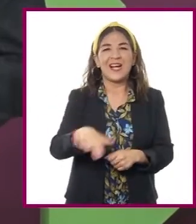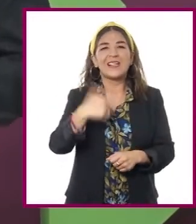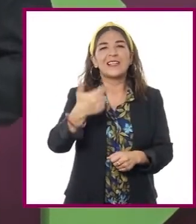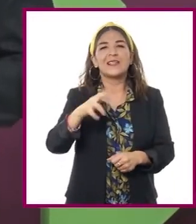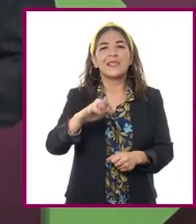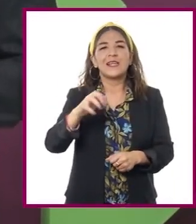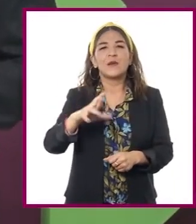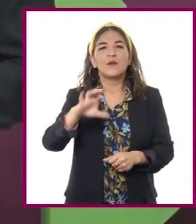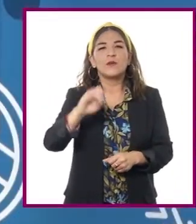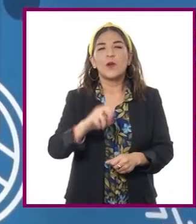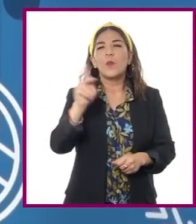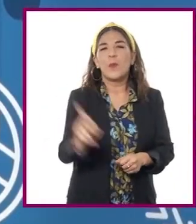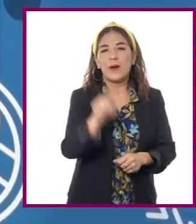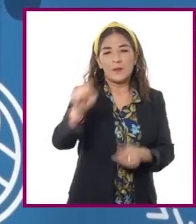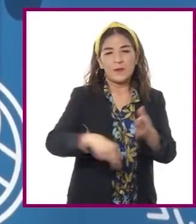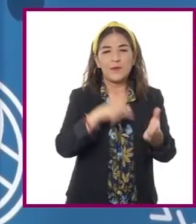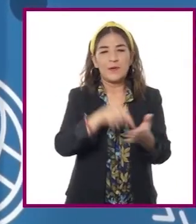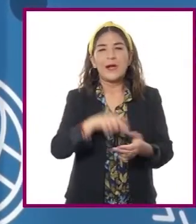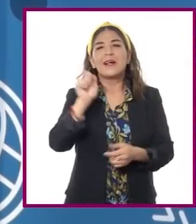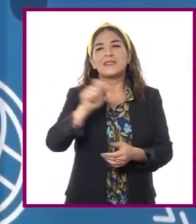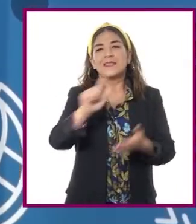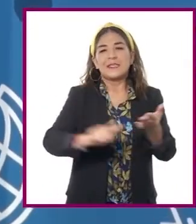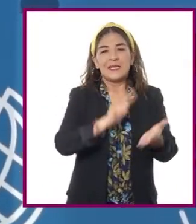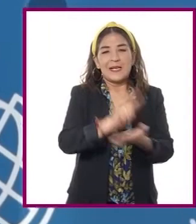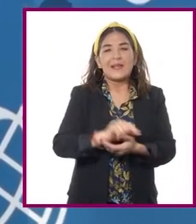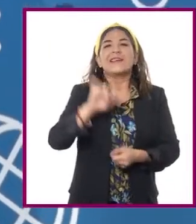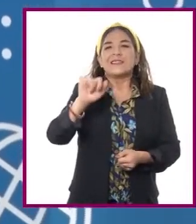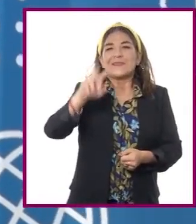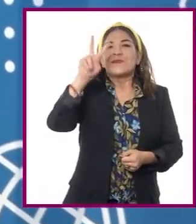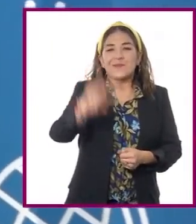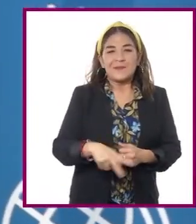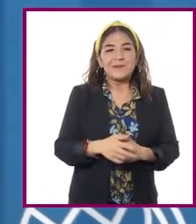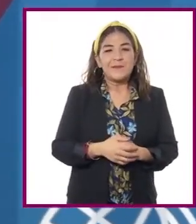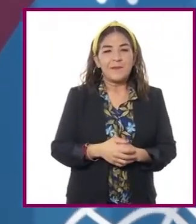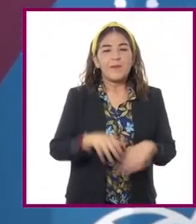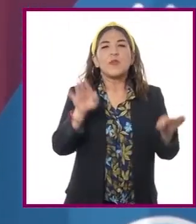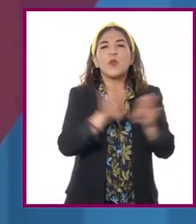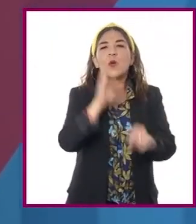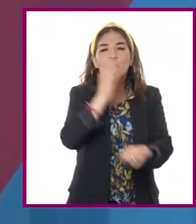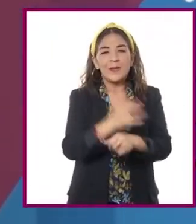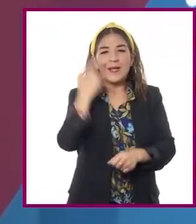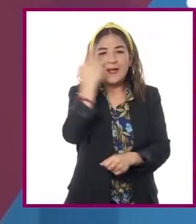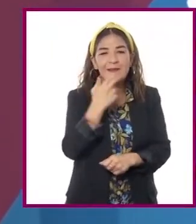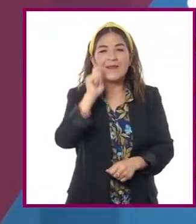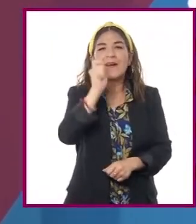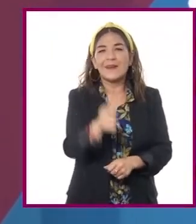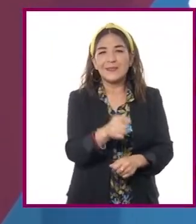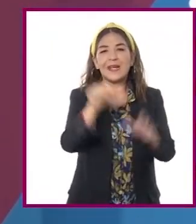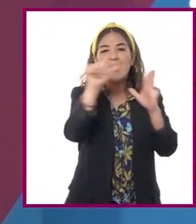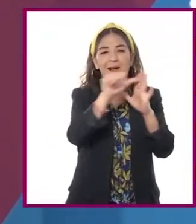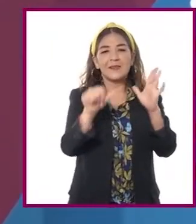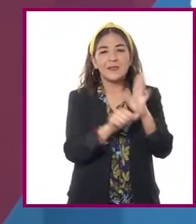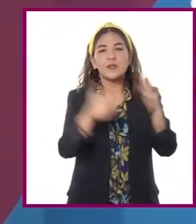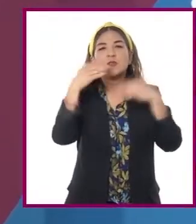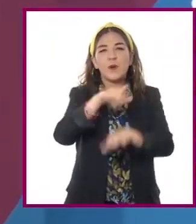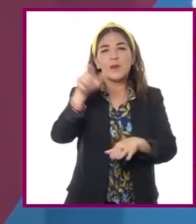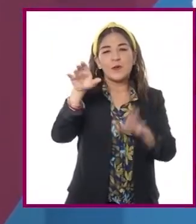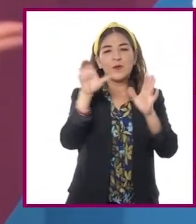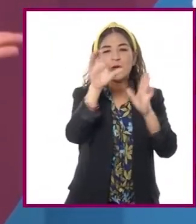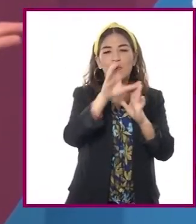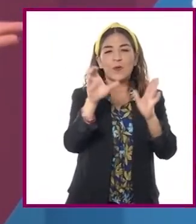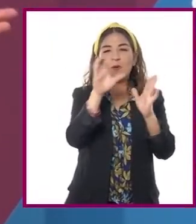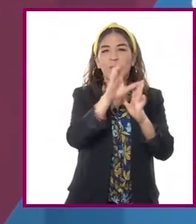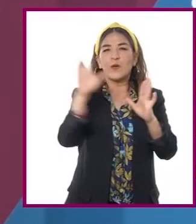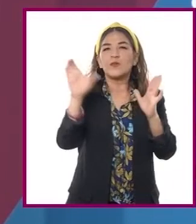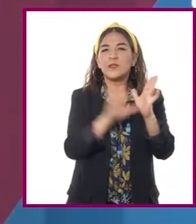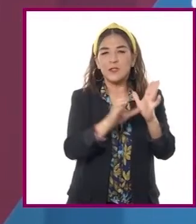del marco legal. ¡Ah, es verdad! Estábamos analizando algunos artículos de la Constitución que